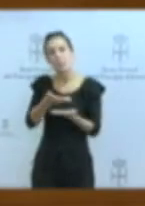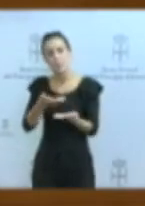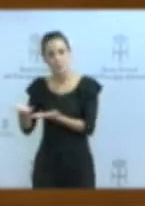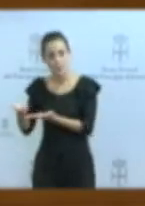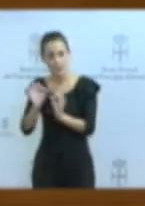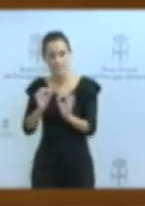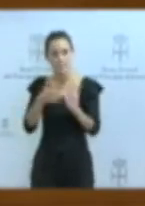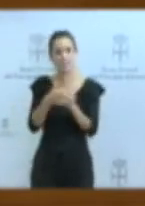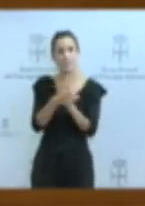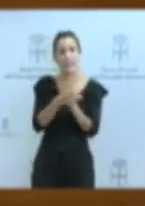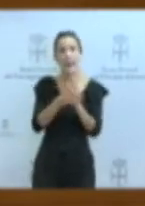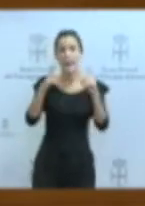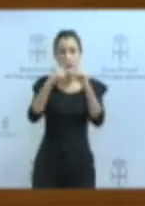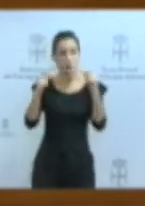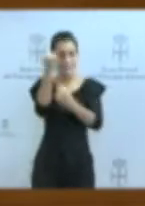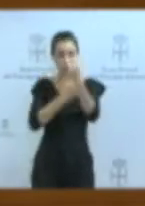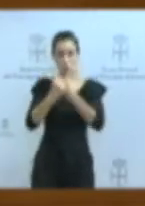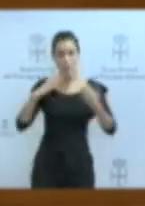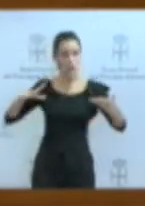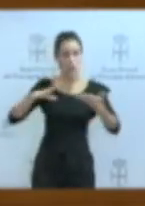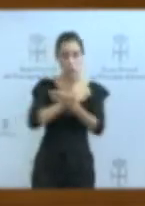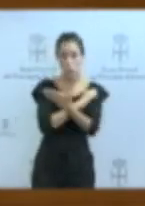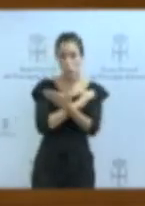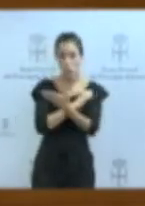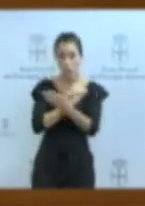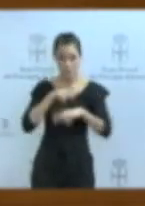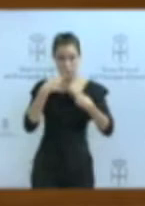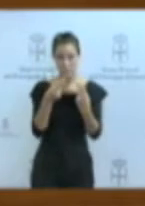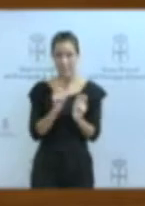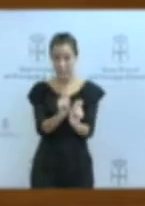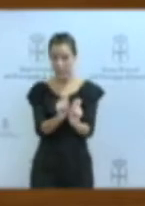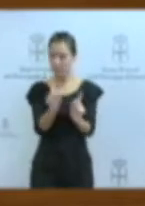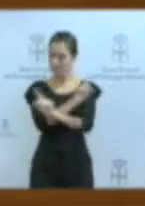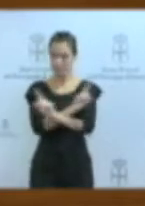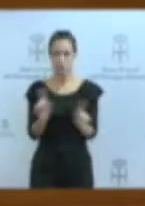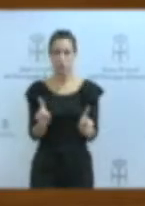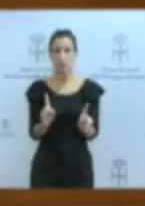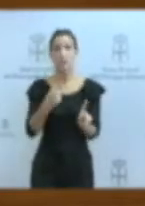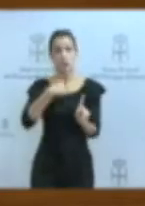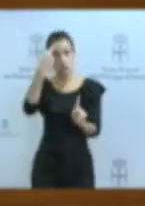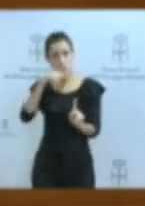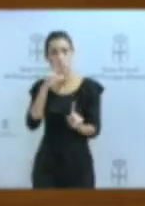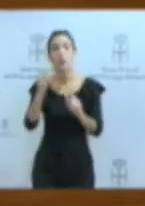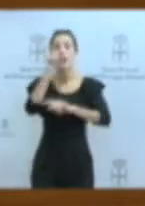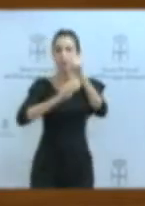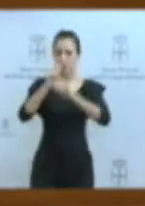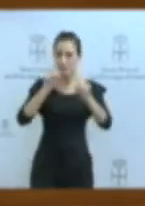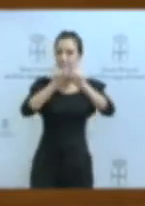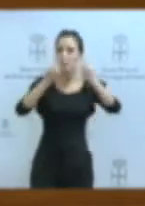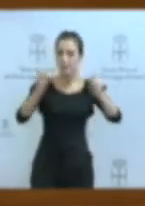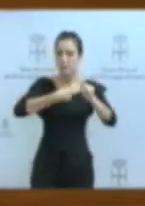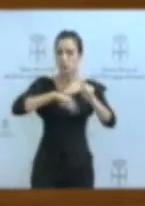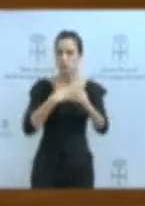que no es así. Y nos consta porque hablamos con asociaciones empresariales y con un montón de personas que se mueven también como